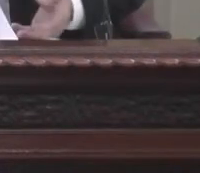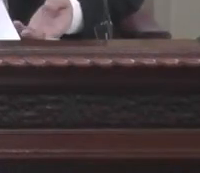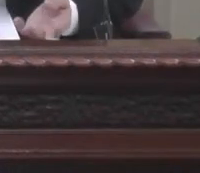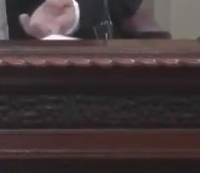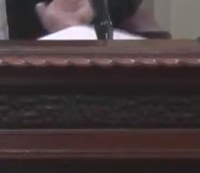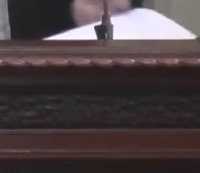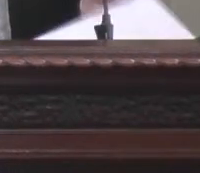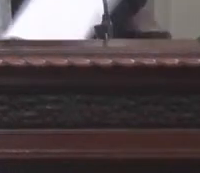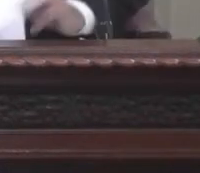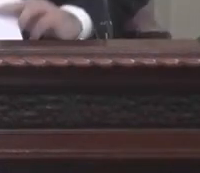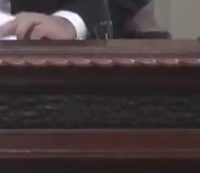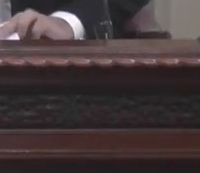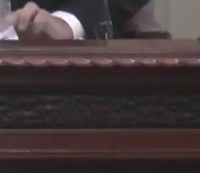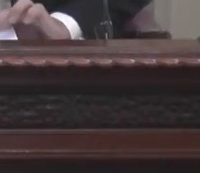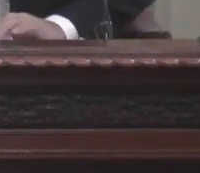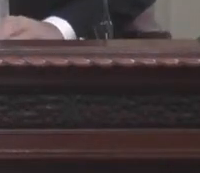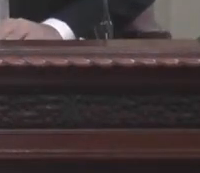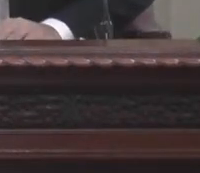general